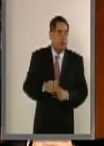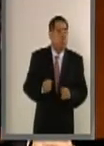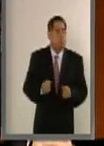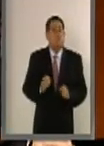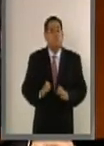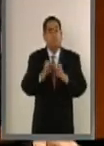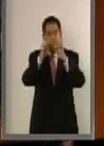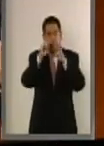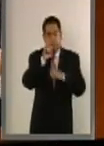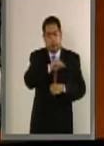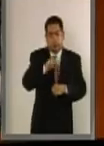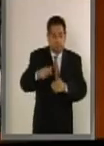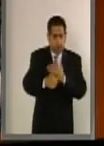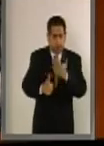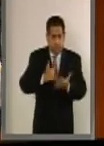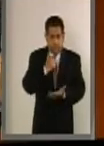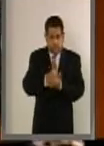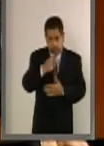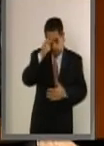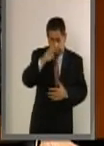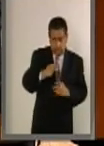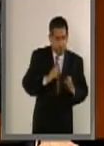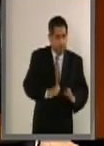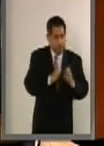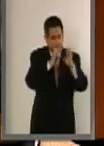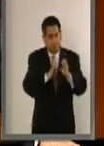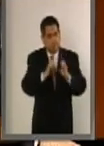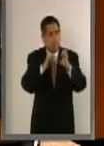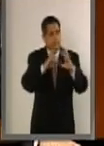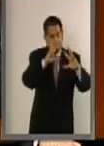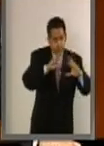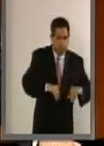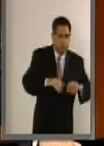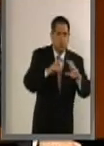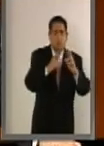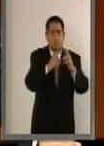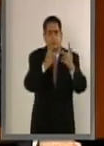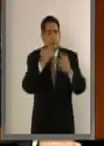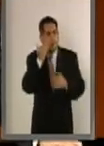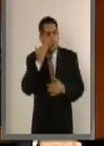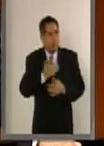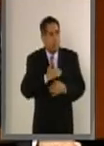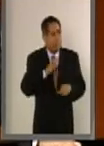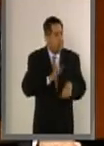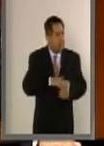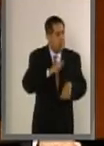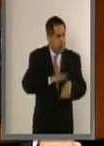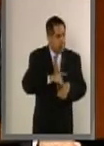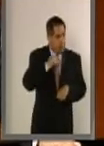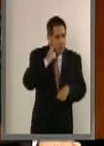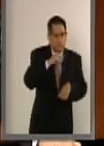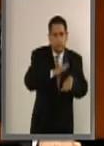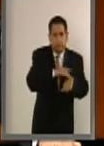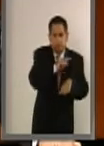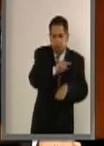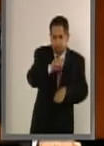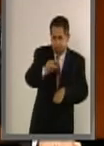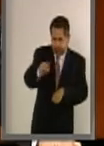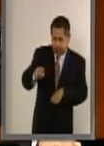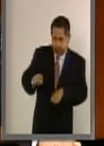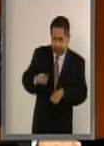colapsados aquí en la Ciudad de México y los inmuebles identificados sigue subiendo y creciendo.